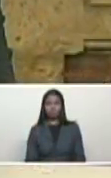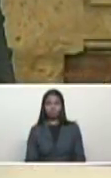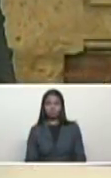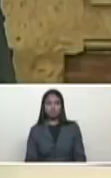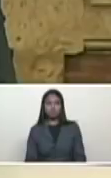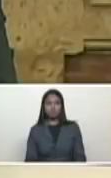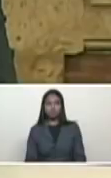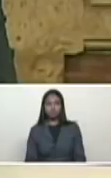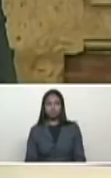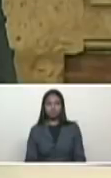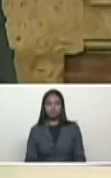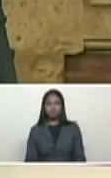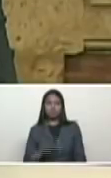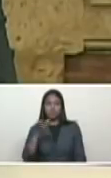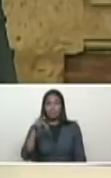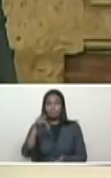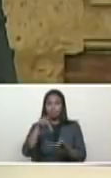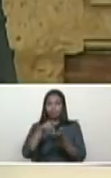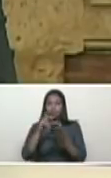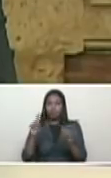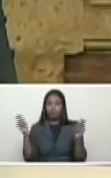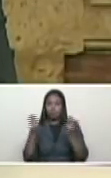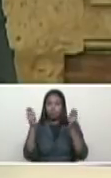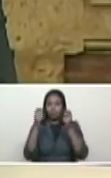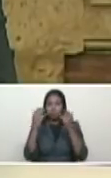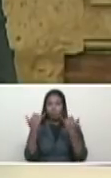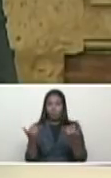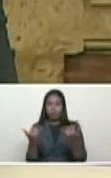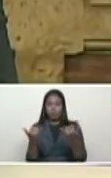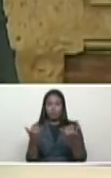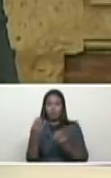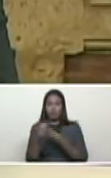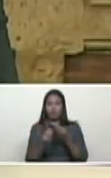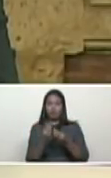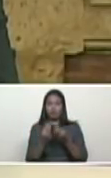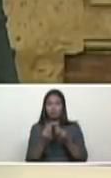que están presentes en esta jornada que he convocado